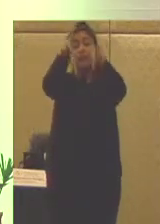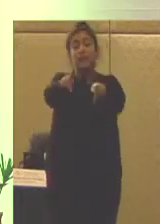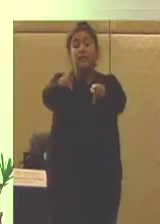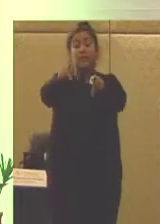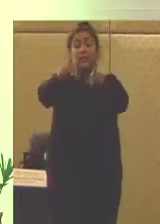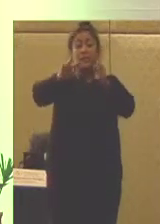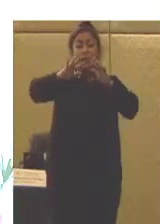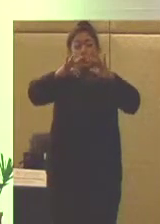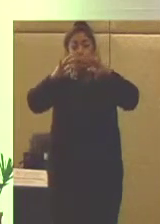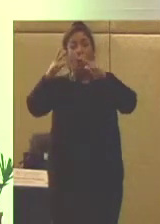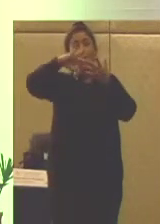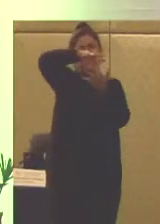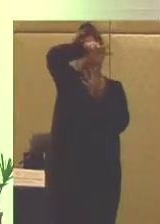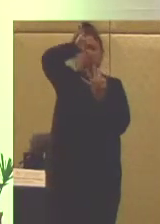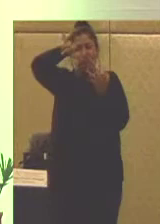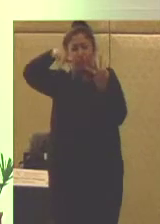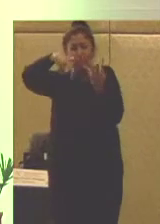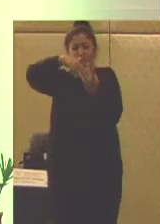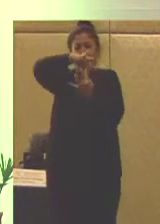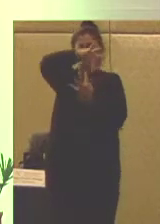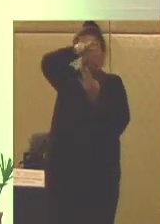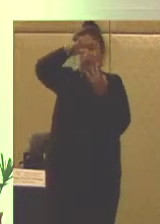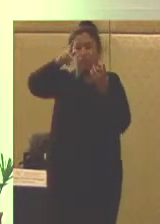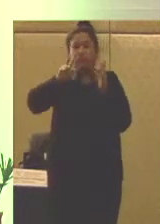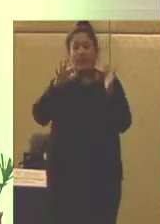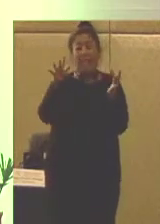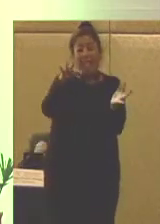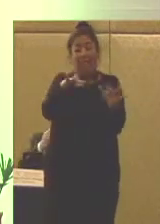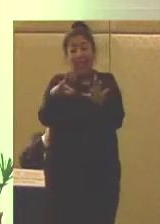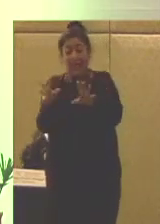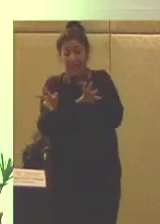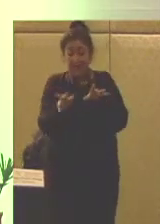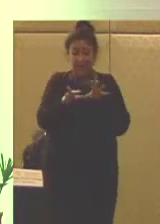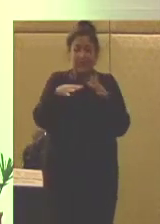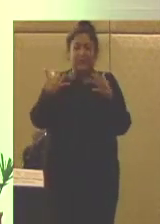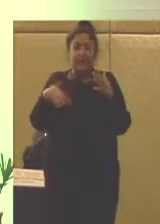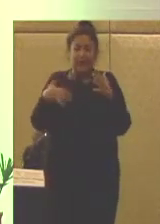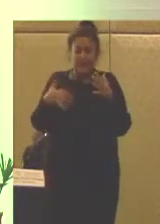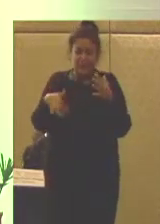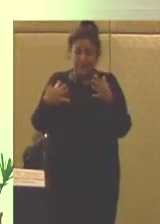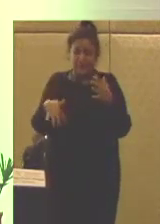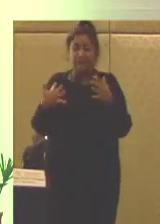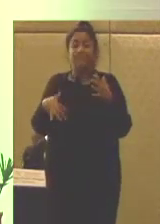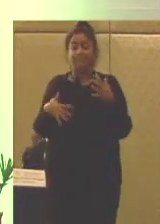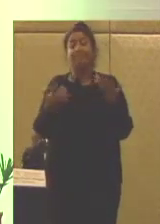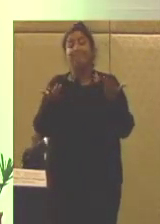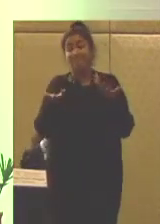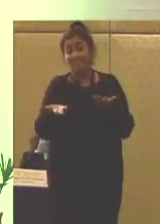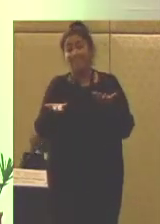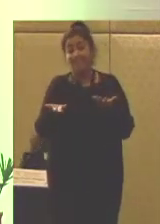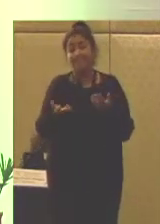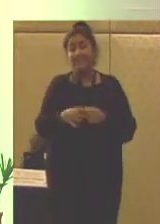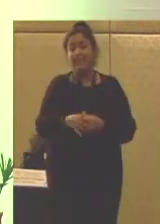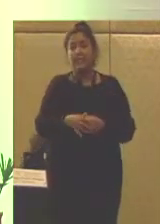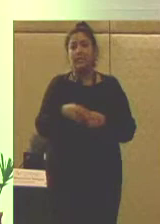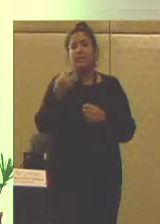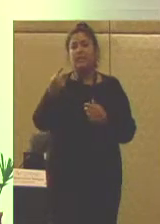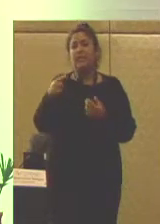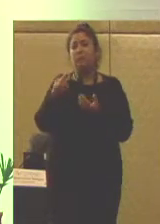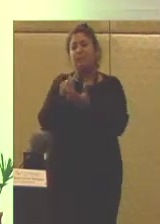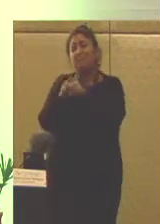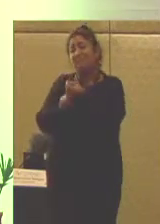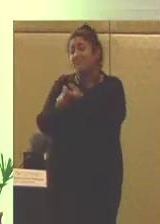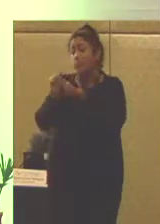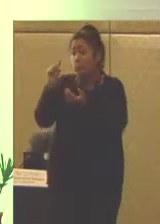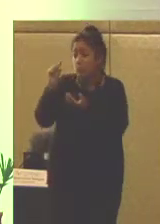el huracán. Ante un enfoque tradicional, lo que típicamente se hace, y dada la poca disponibilidad de recursos, es